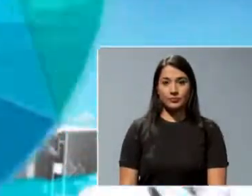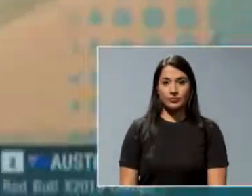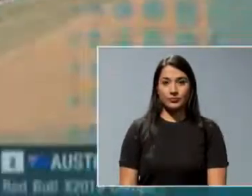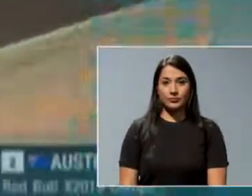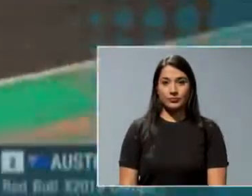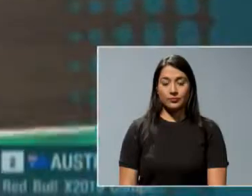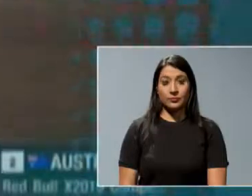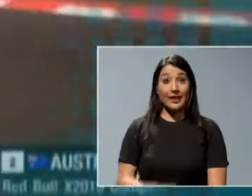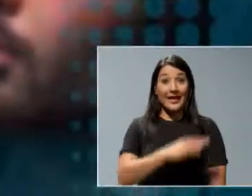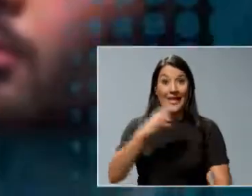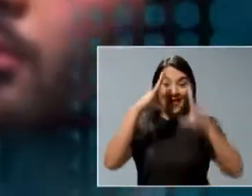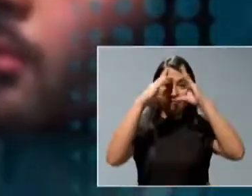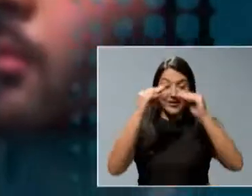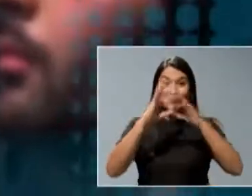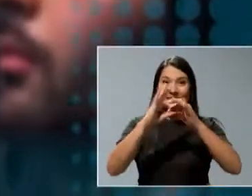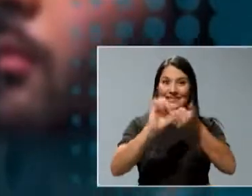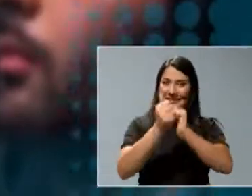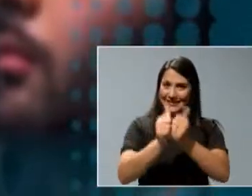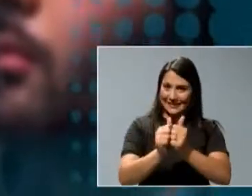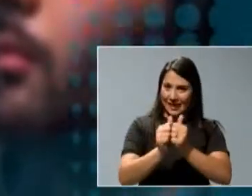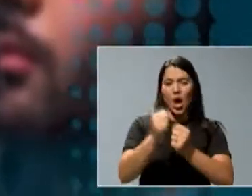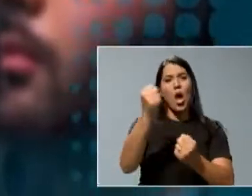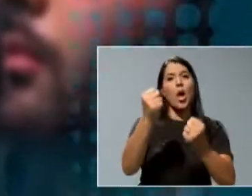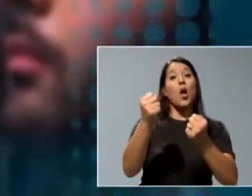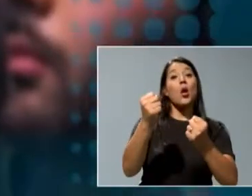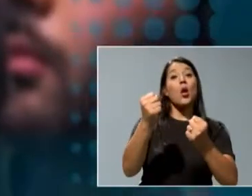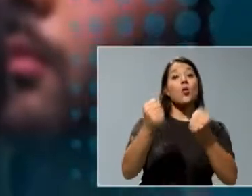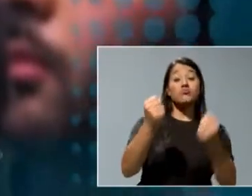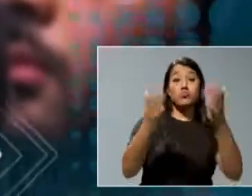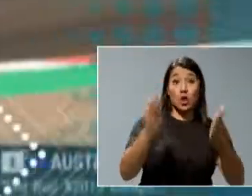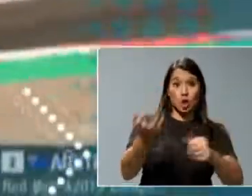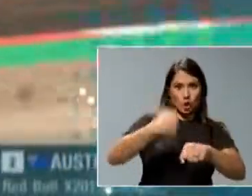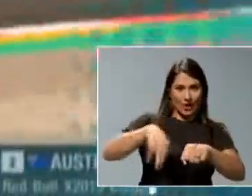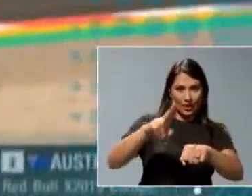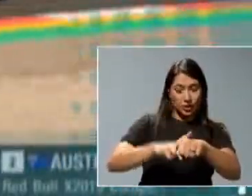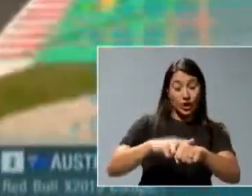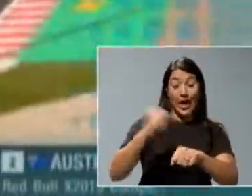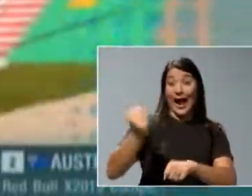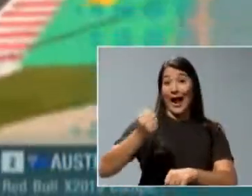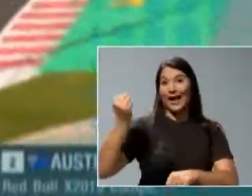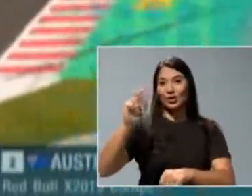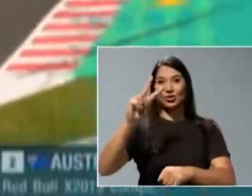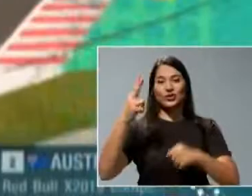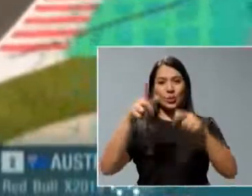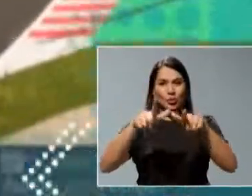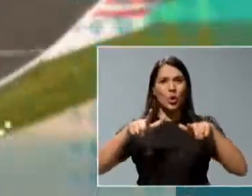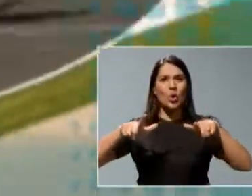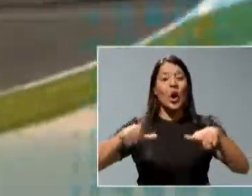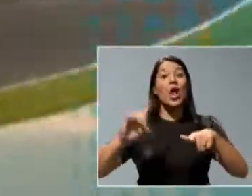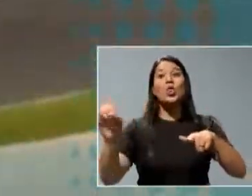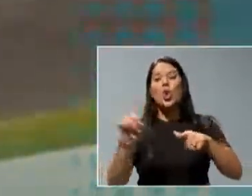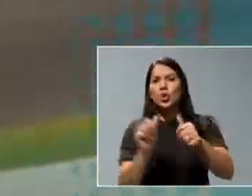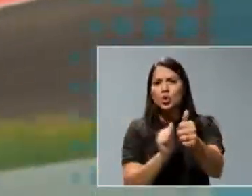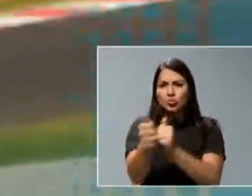Y en la información deportiva, el piloto nacional Bernal Valverde se dejó el segundo lugar en